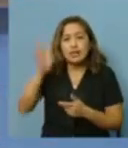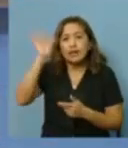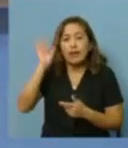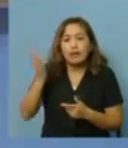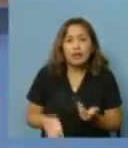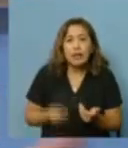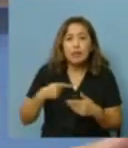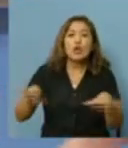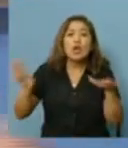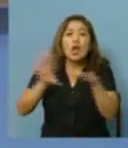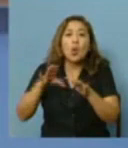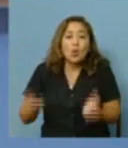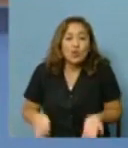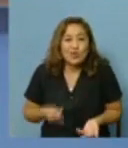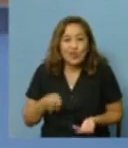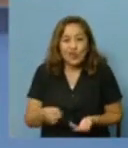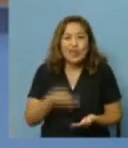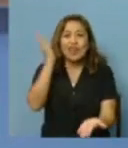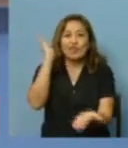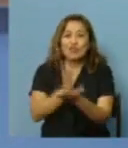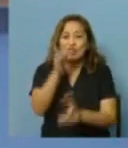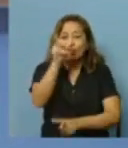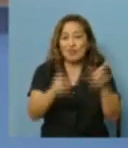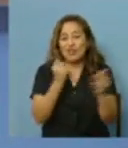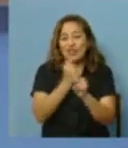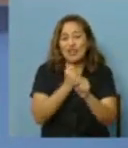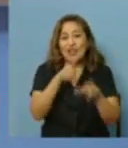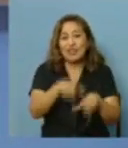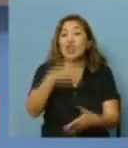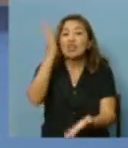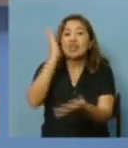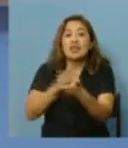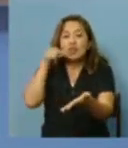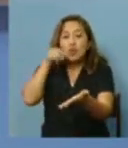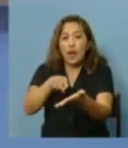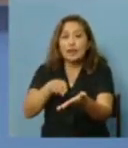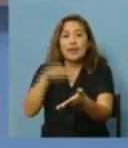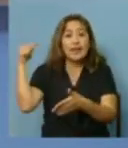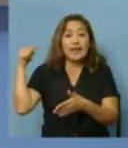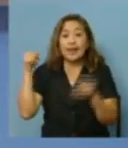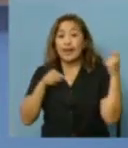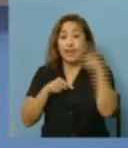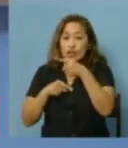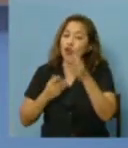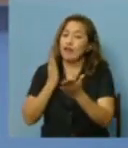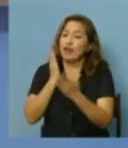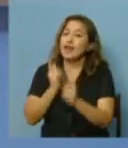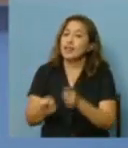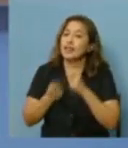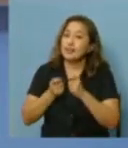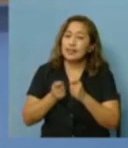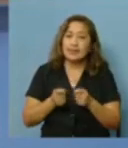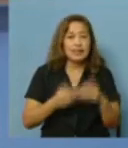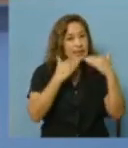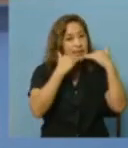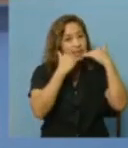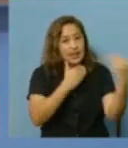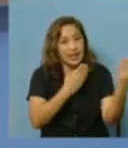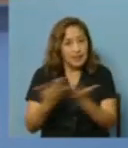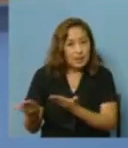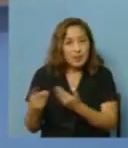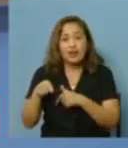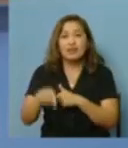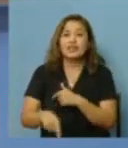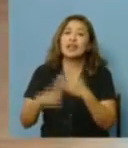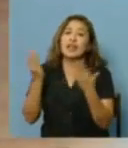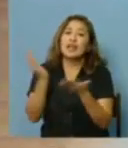entendemos que es justo porque ese es un derecho del productor y mientras haya un derecho la cámara tiene que exigir lo para que se cumpla muchísimas gracias por la